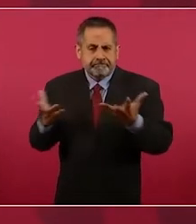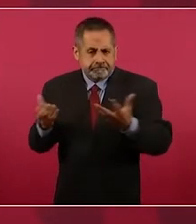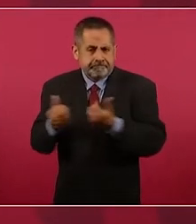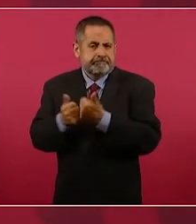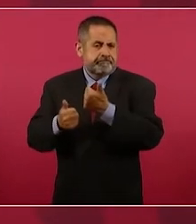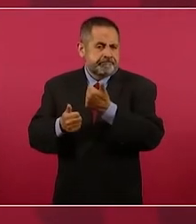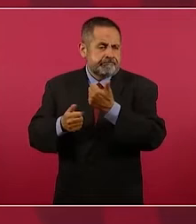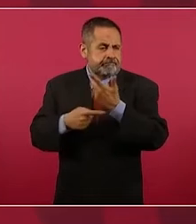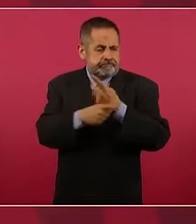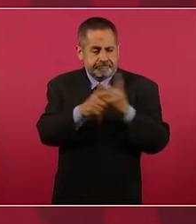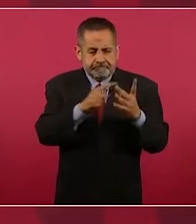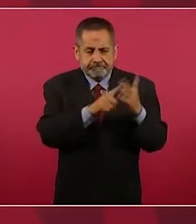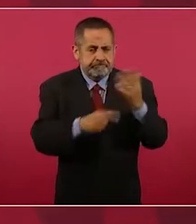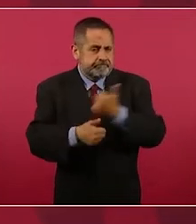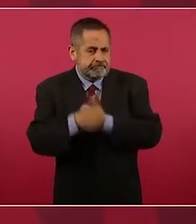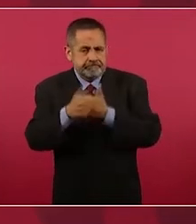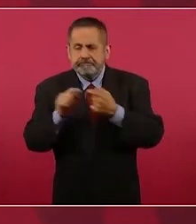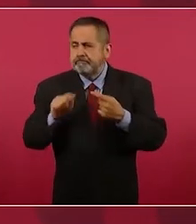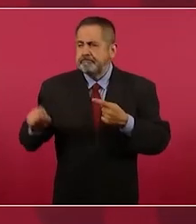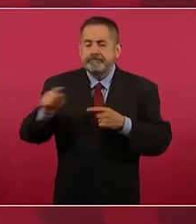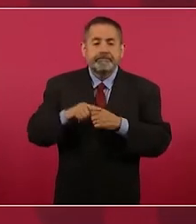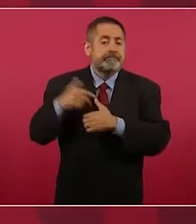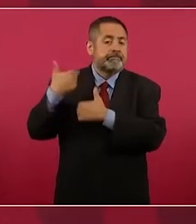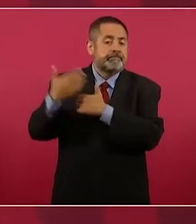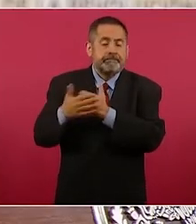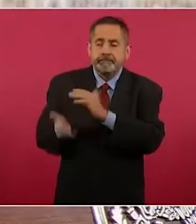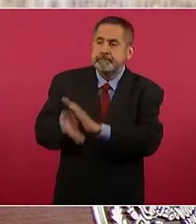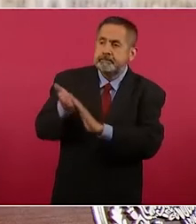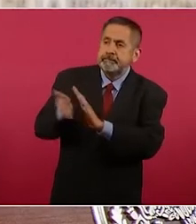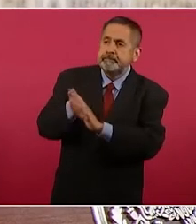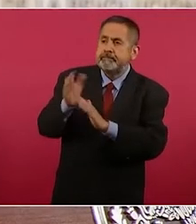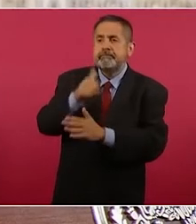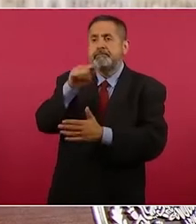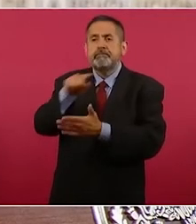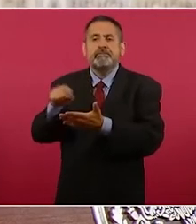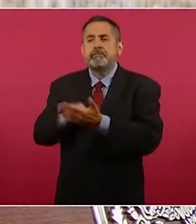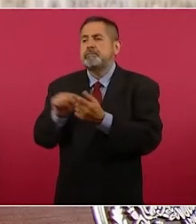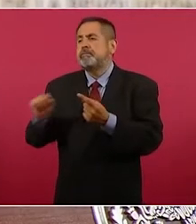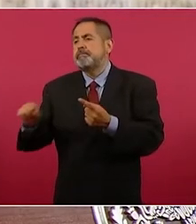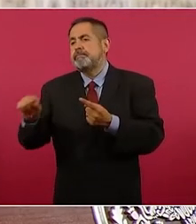obras, en la construcción de otras plantas,